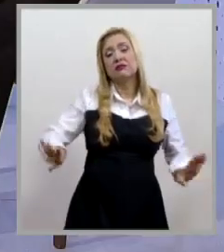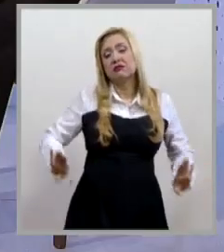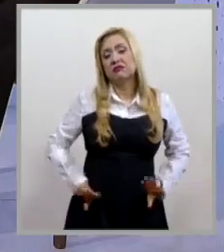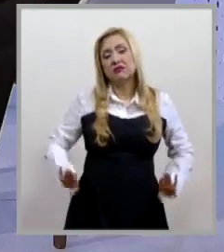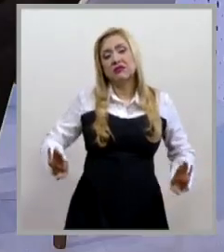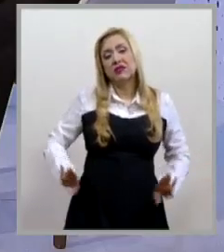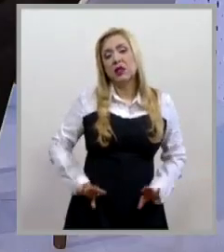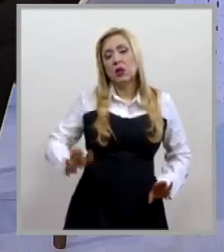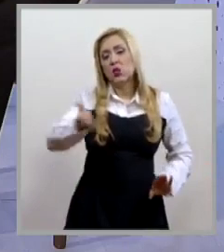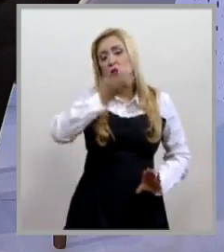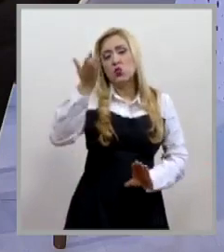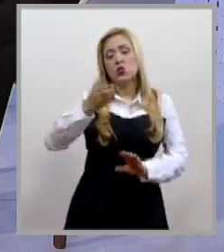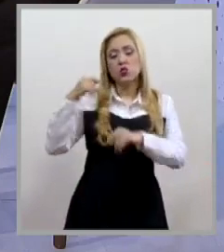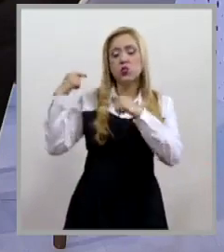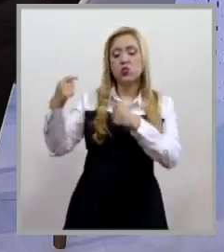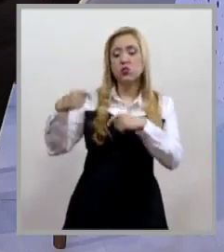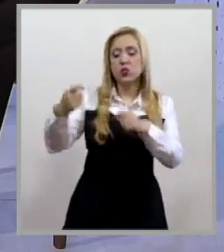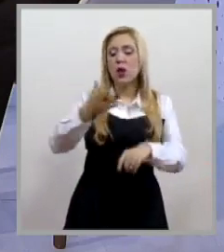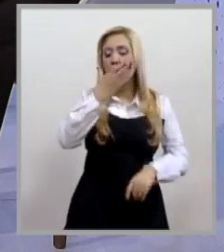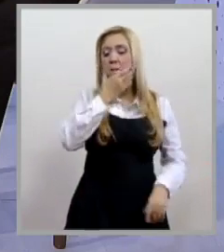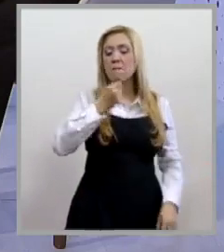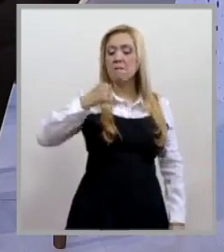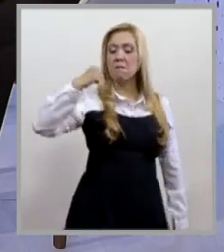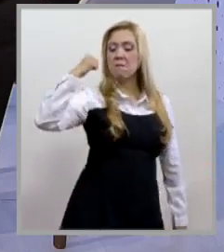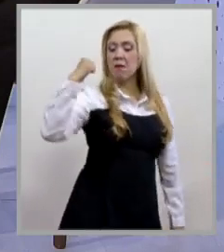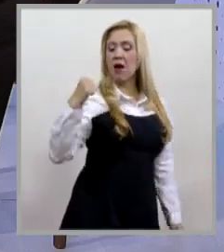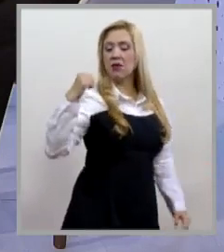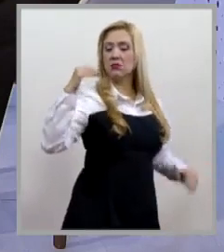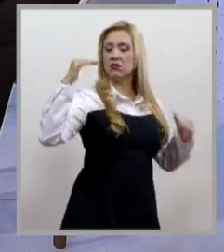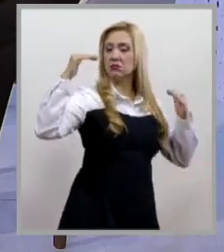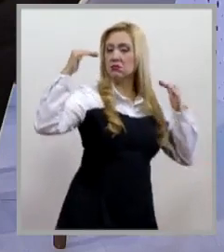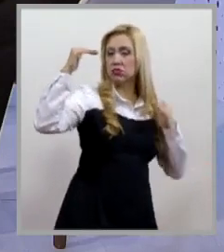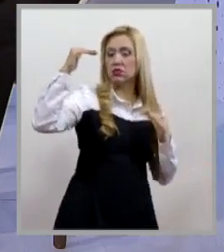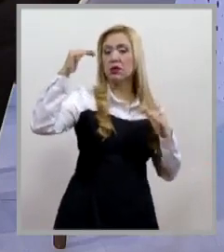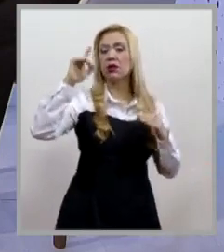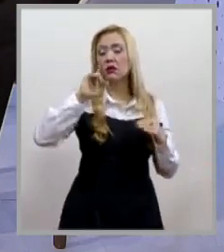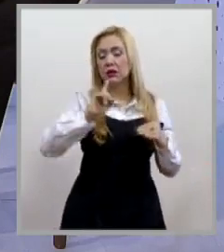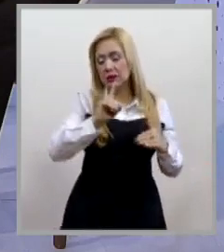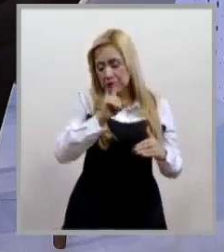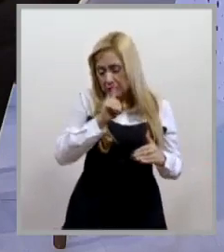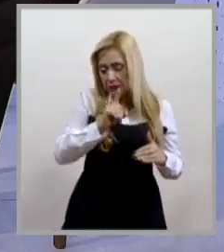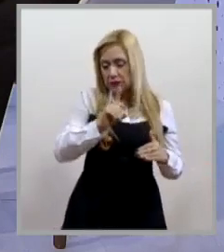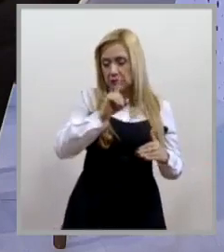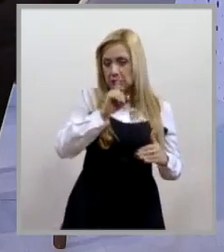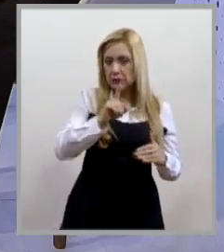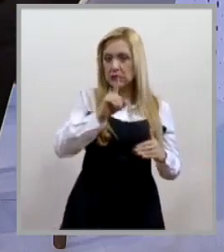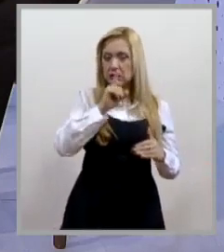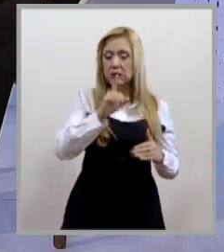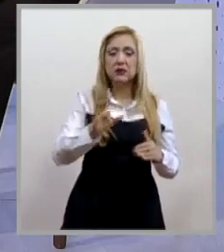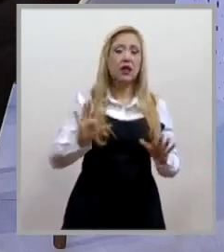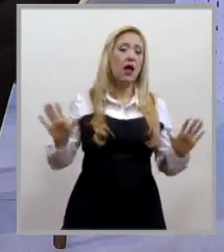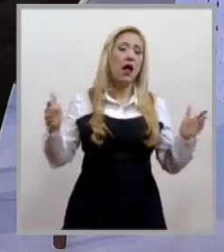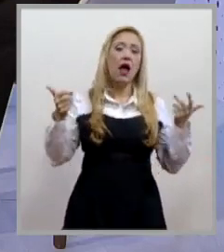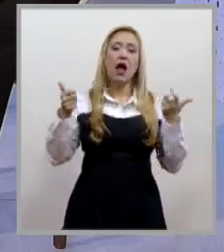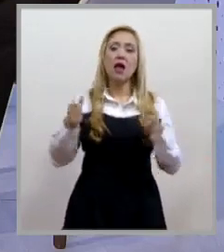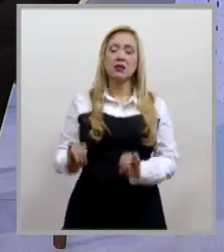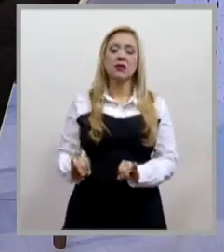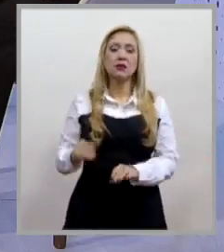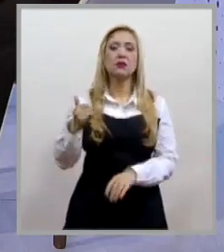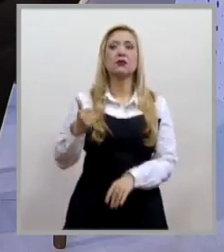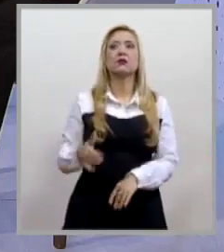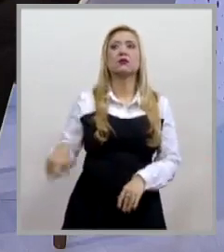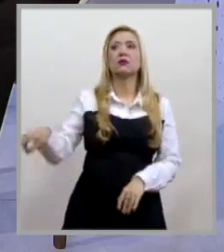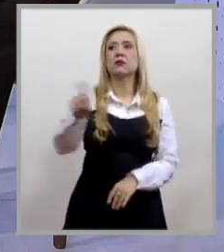machismo está presente y con estas conductas las autoridades en este caso que también cuentan con